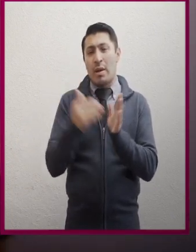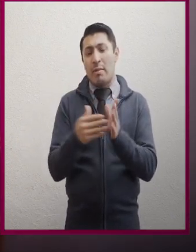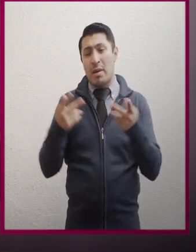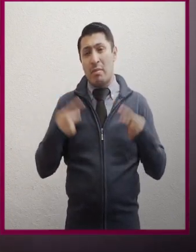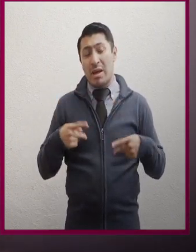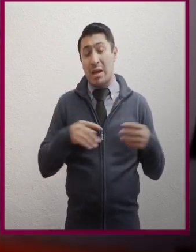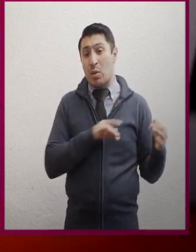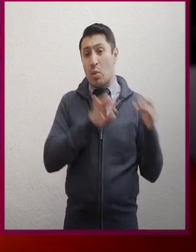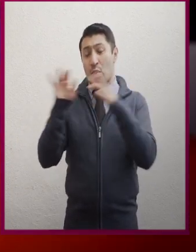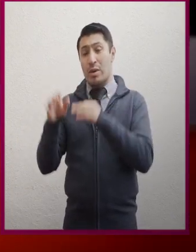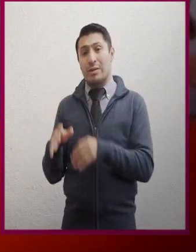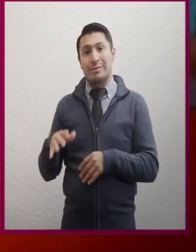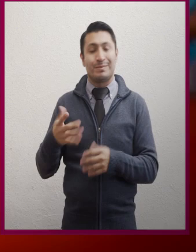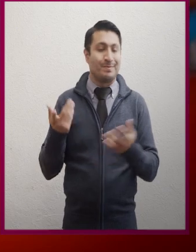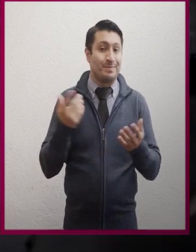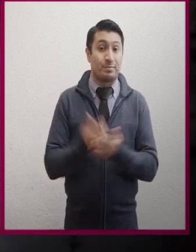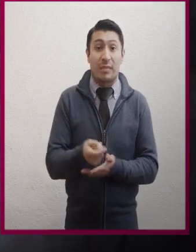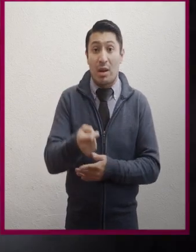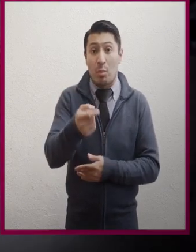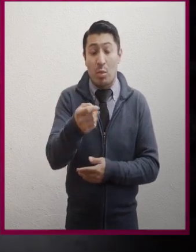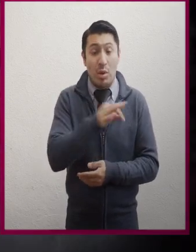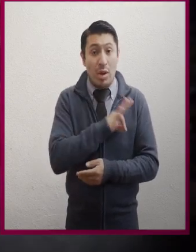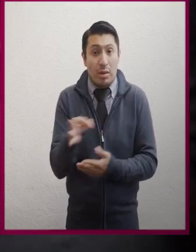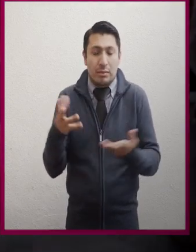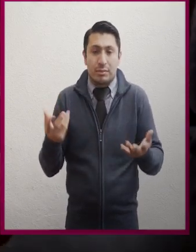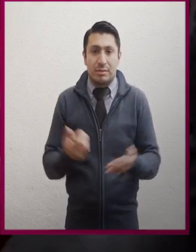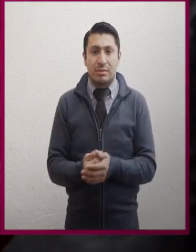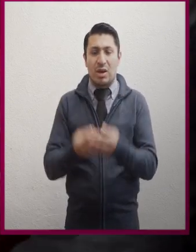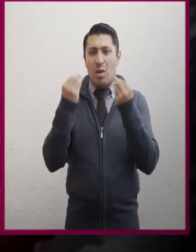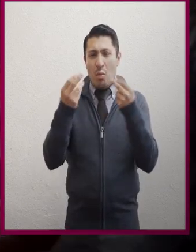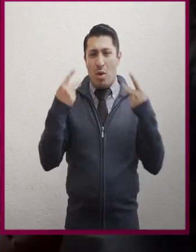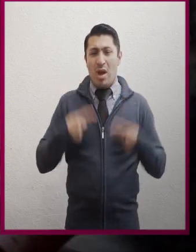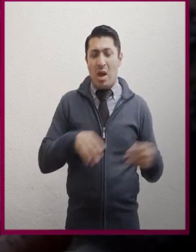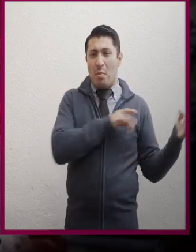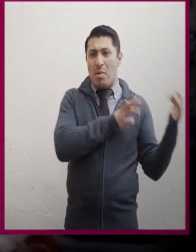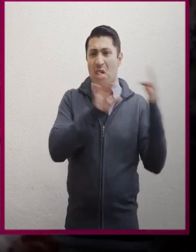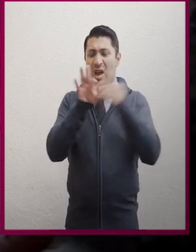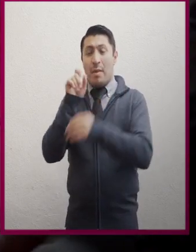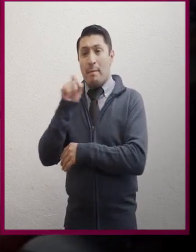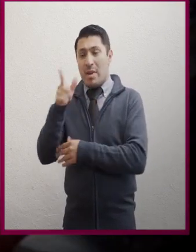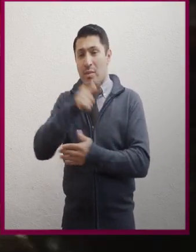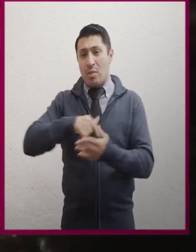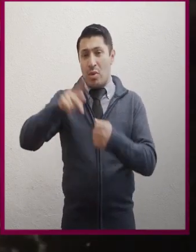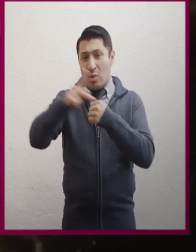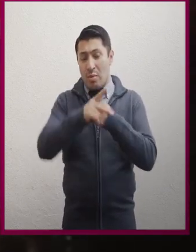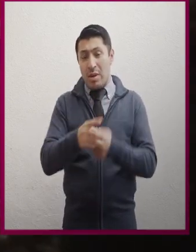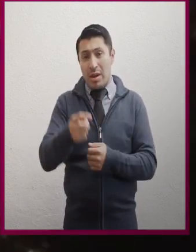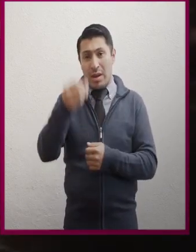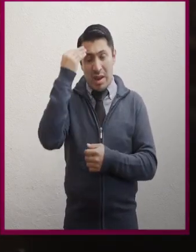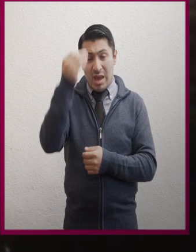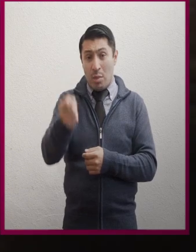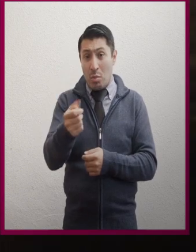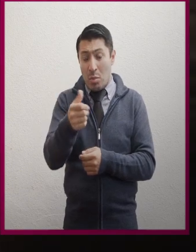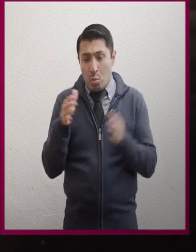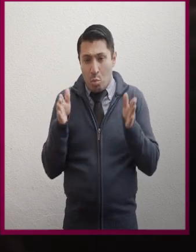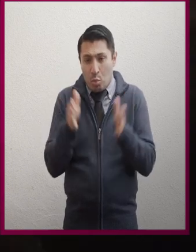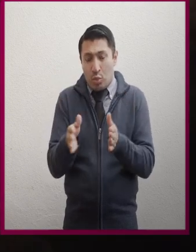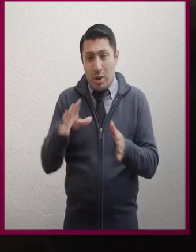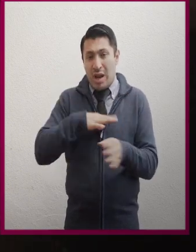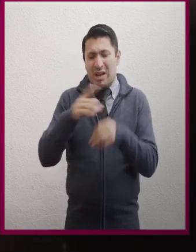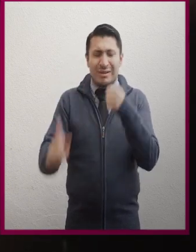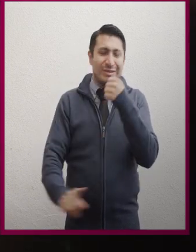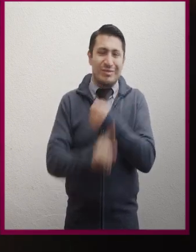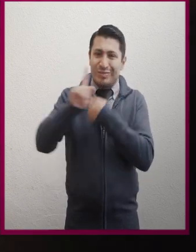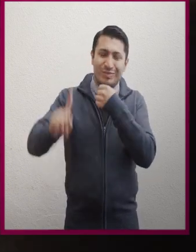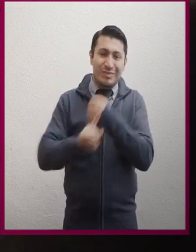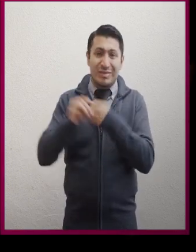La entrada de muchas personas a un mismo territorio en poco tiempo produce una serie de efectos en un mundo en el que incluso los países